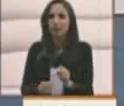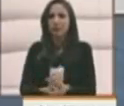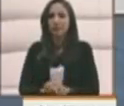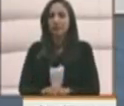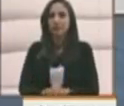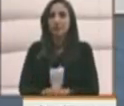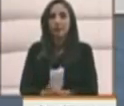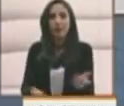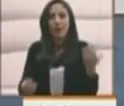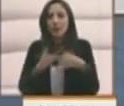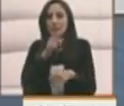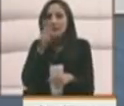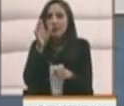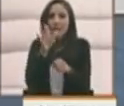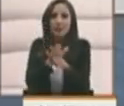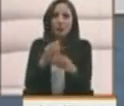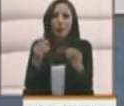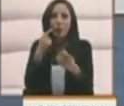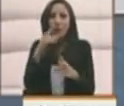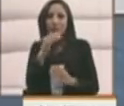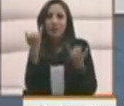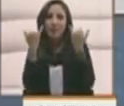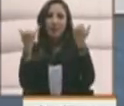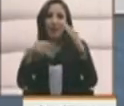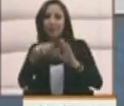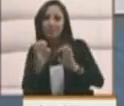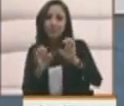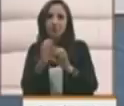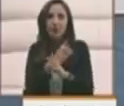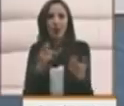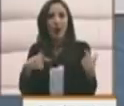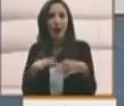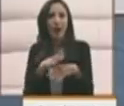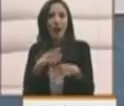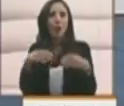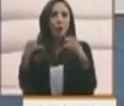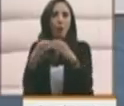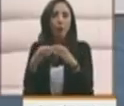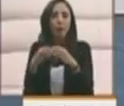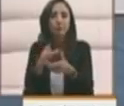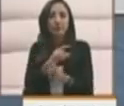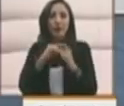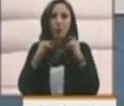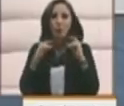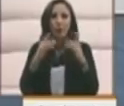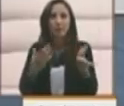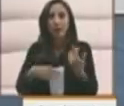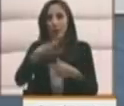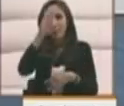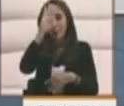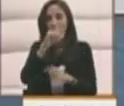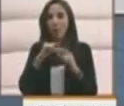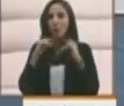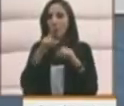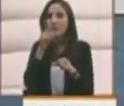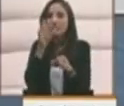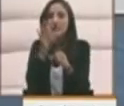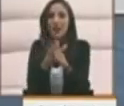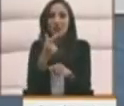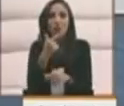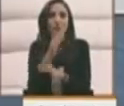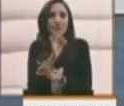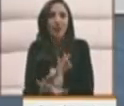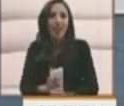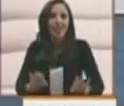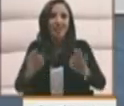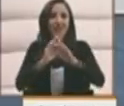El silencio de la Conferencia Episcopal Venezolana guardó un silencio